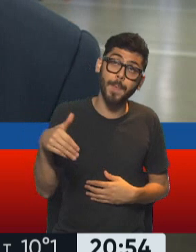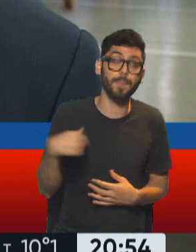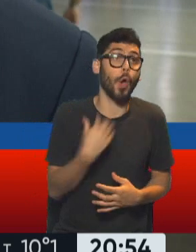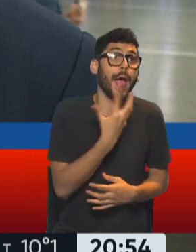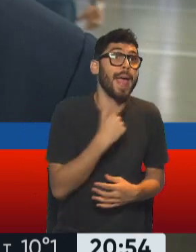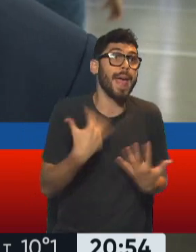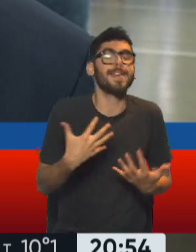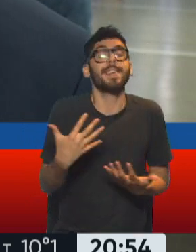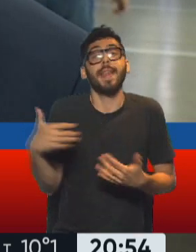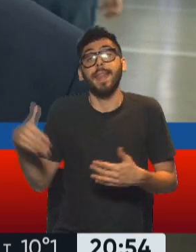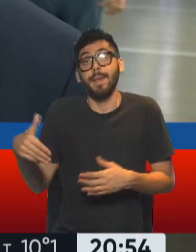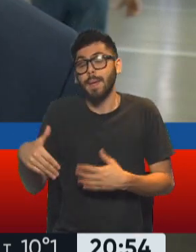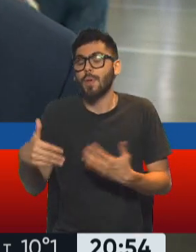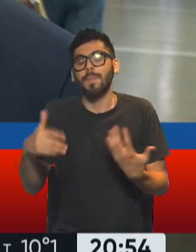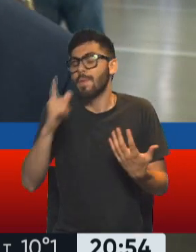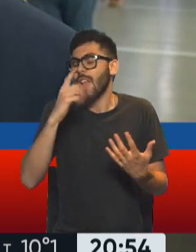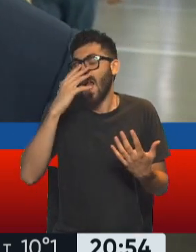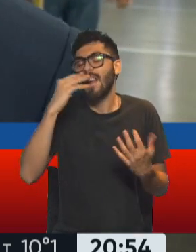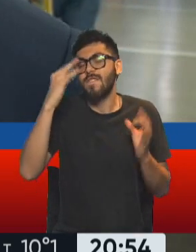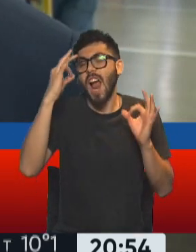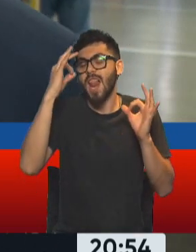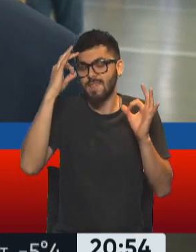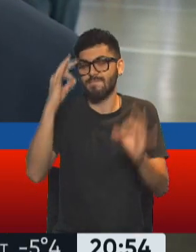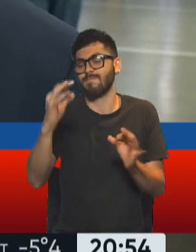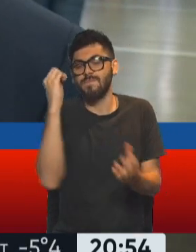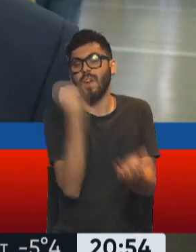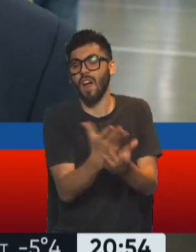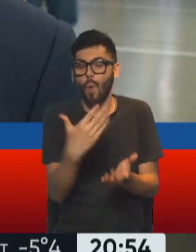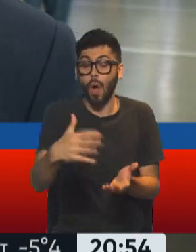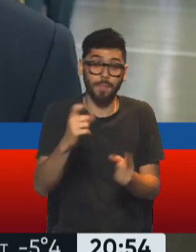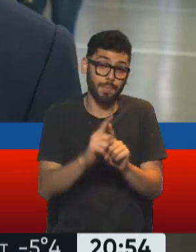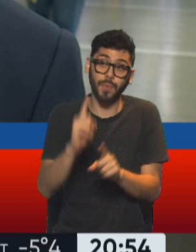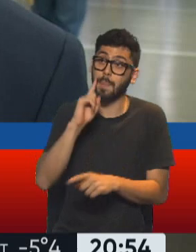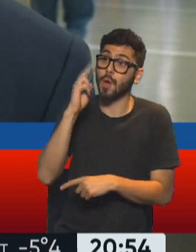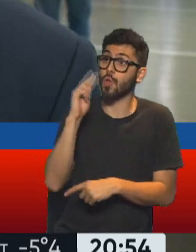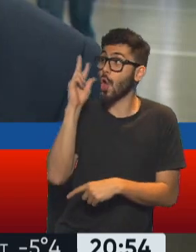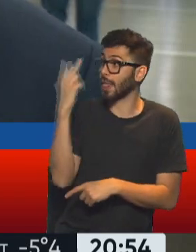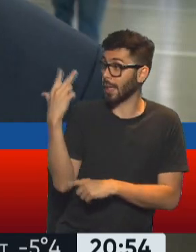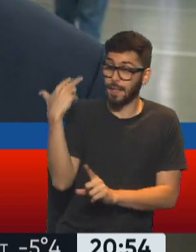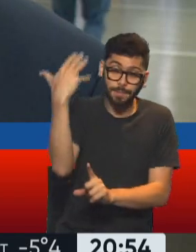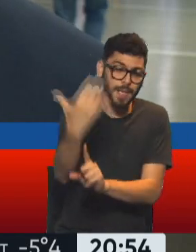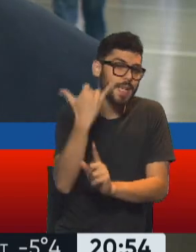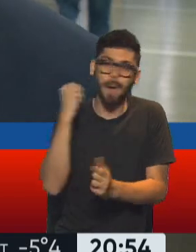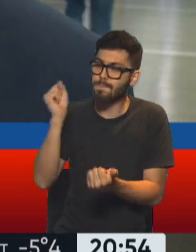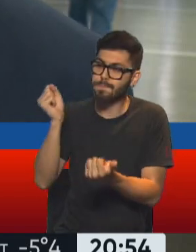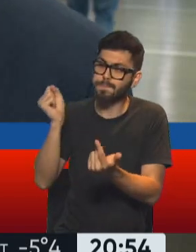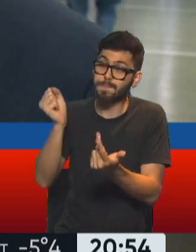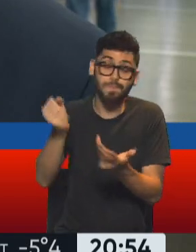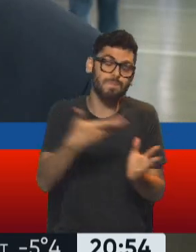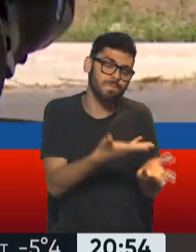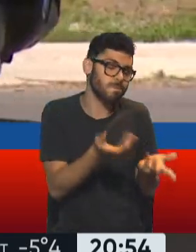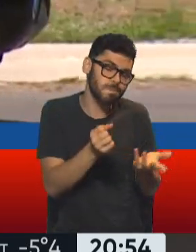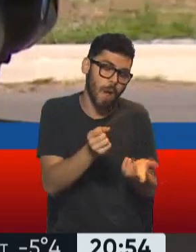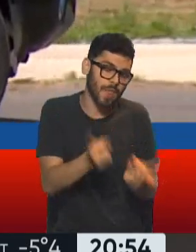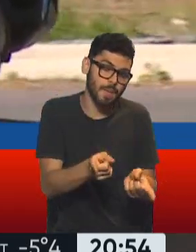pero inexorablemente llega ya tenemos pruebas de ello desde el 83 en adelante así que bueno se va a